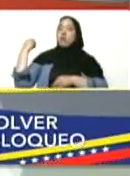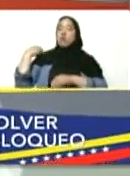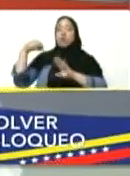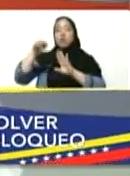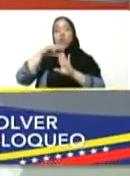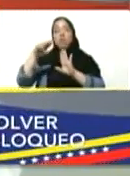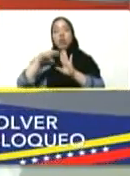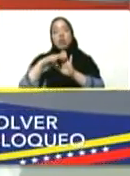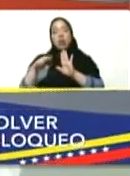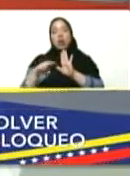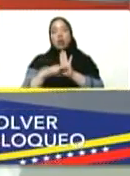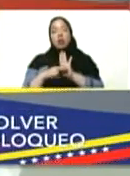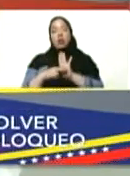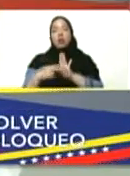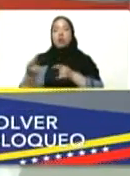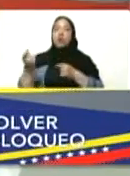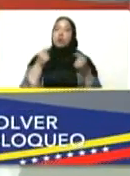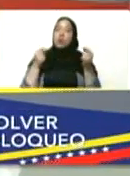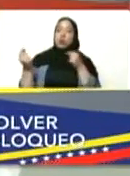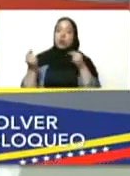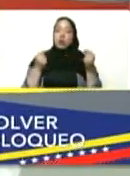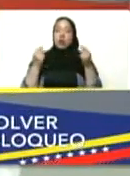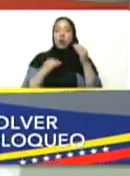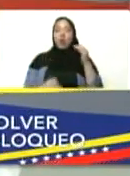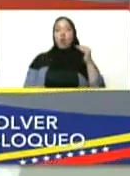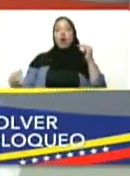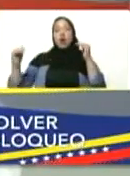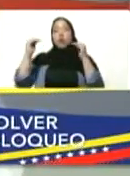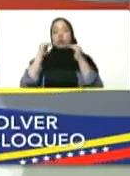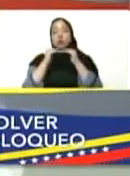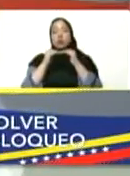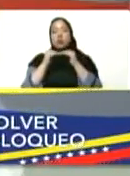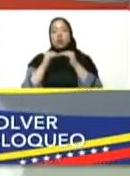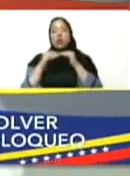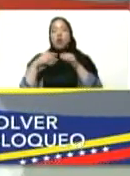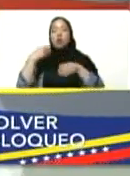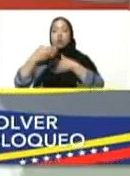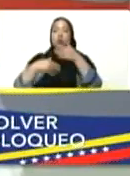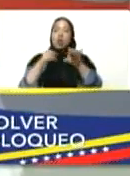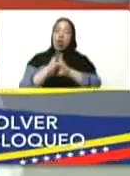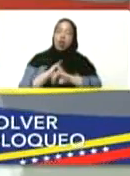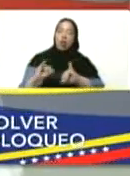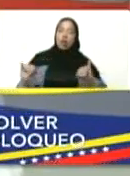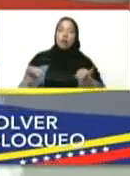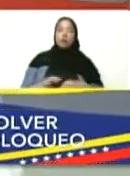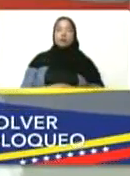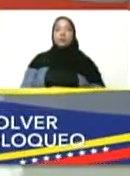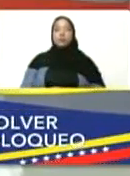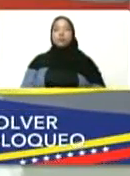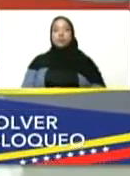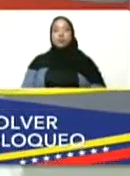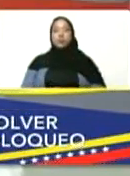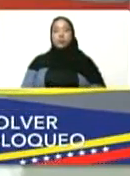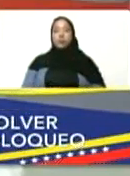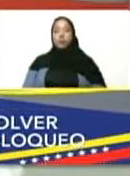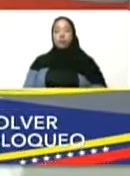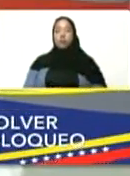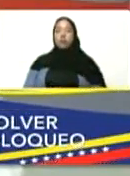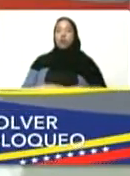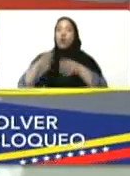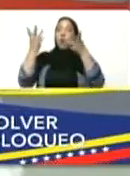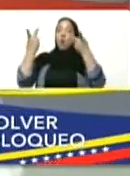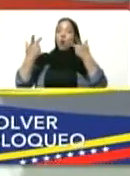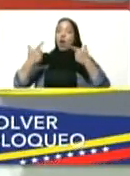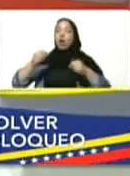medidas coercitivas unilaterales. Deben cesar definitivamente. Para que ustedes vean